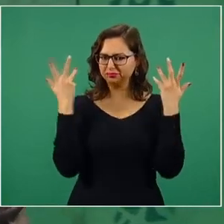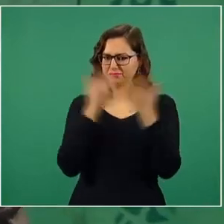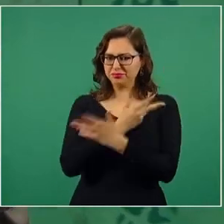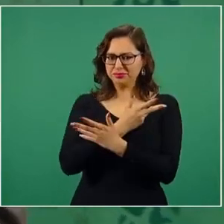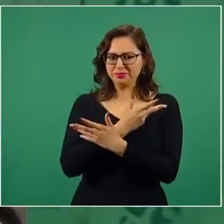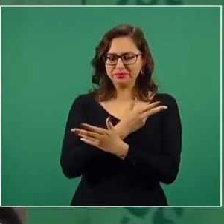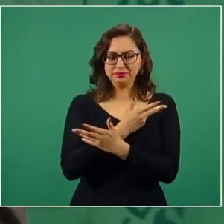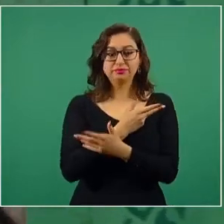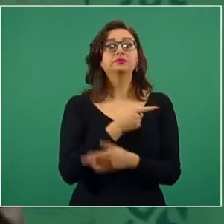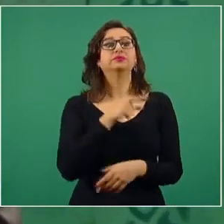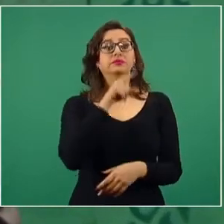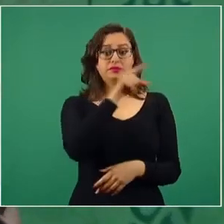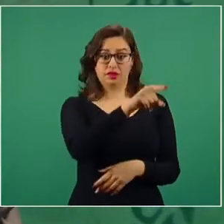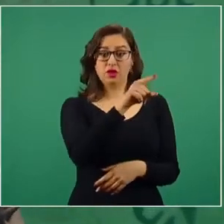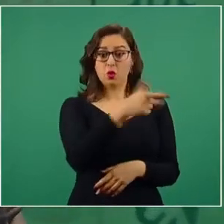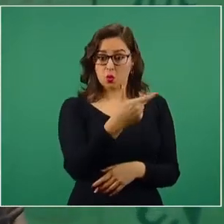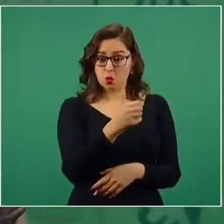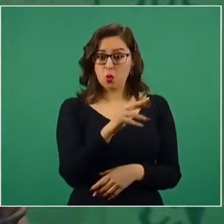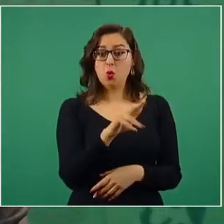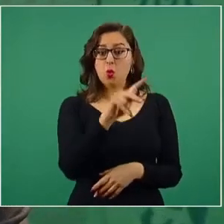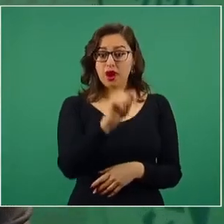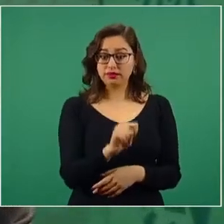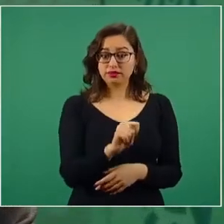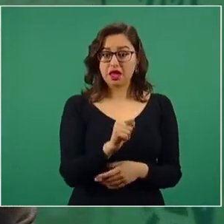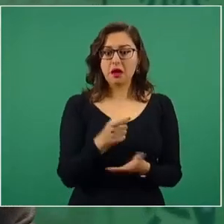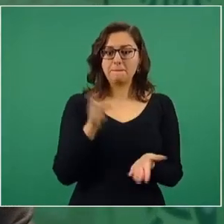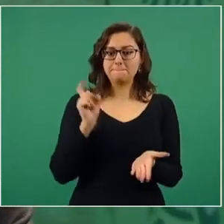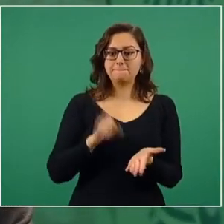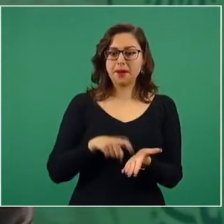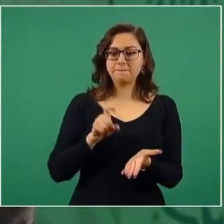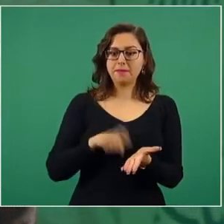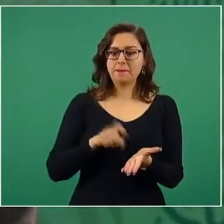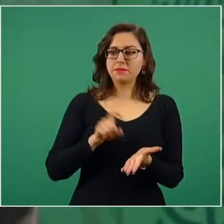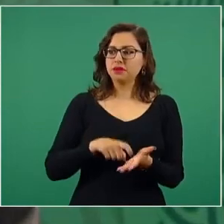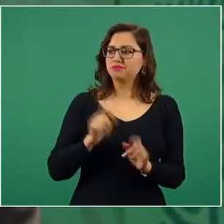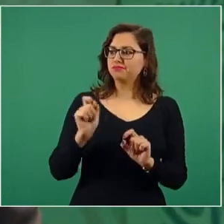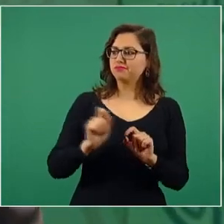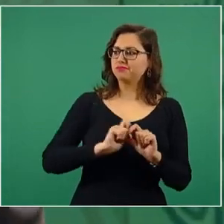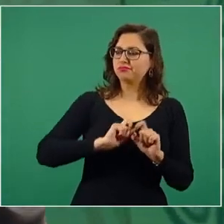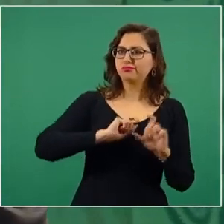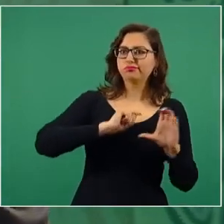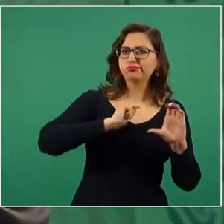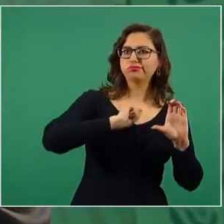un telegrama a los gobernadores ese 18.